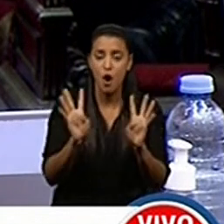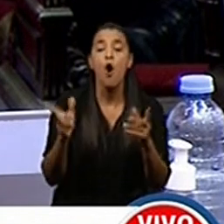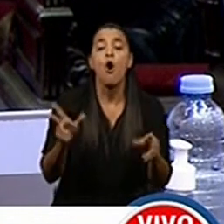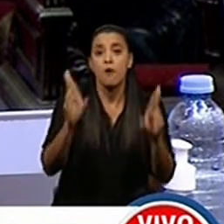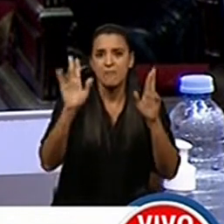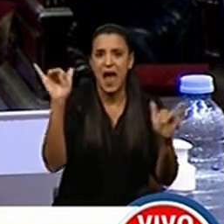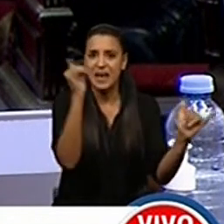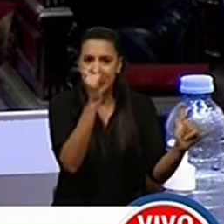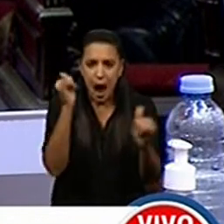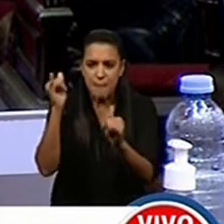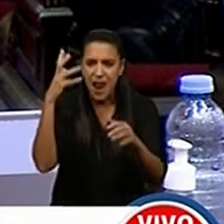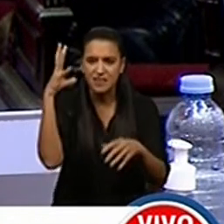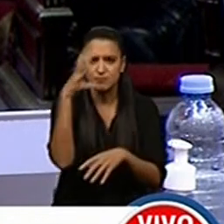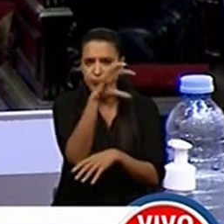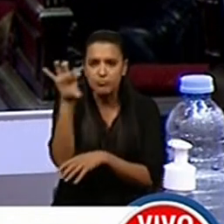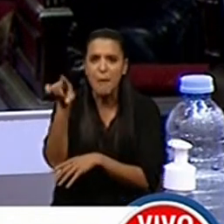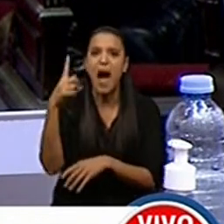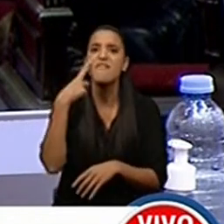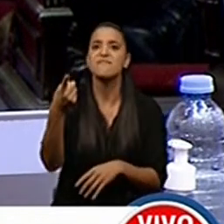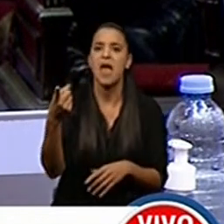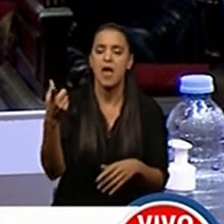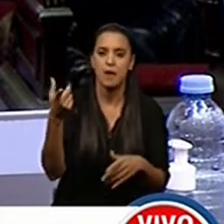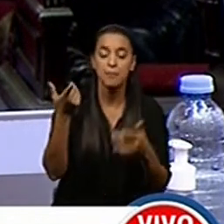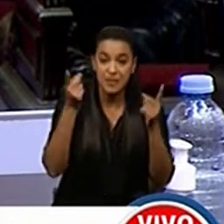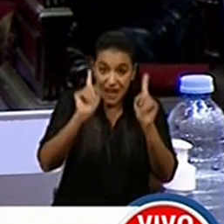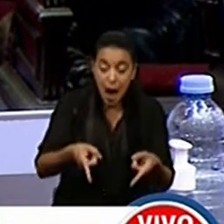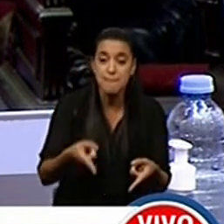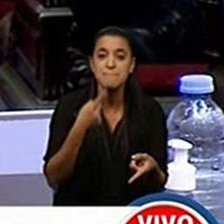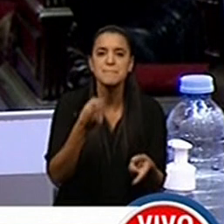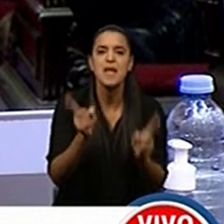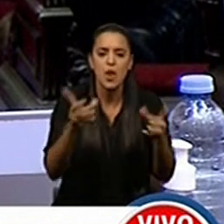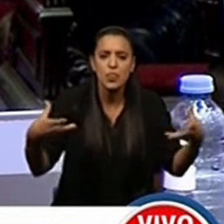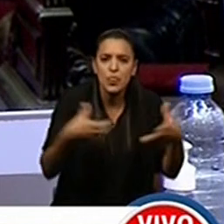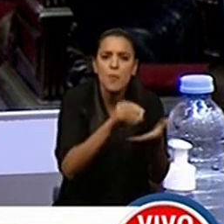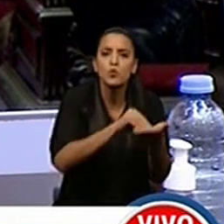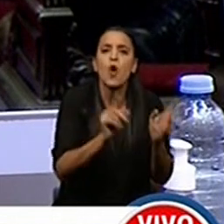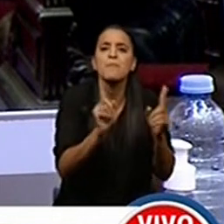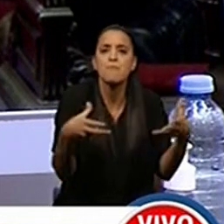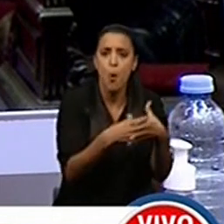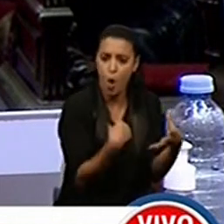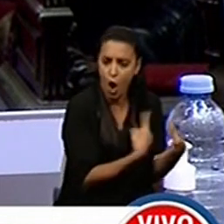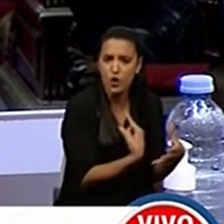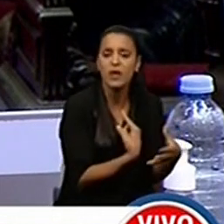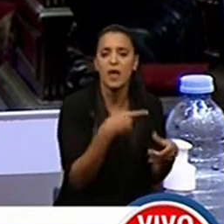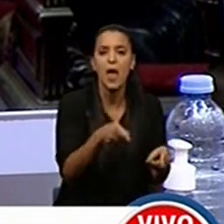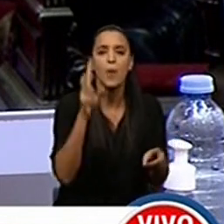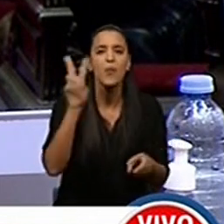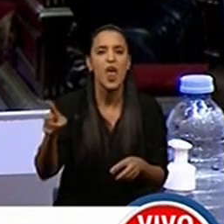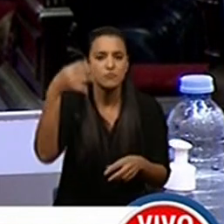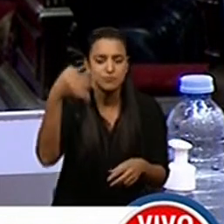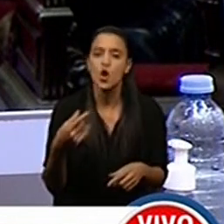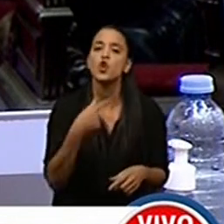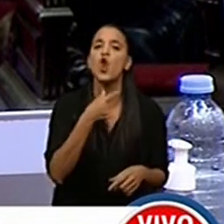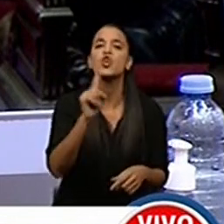que registren la agresión, y había además diputados de nuestro propio bloque que vieron perfectamente quién era. No